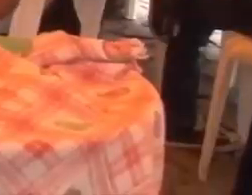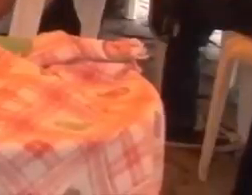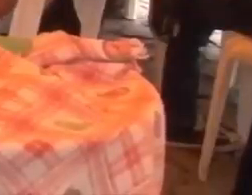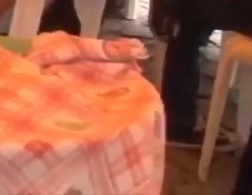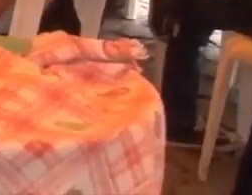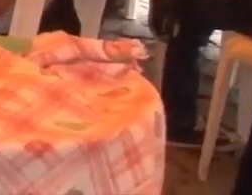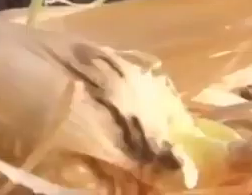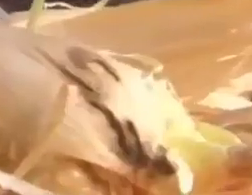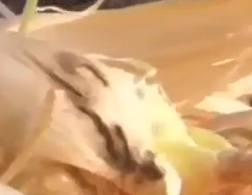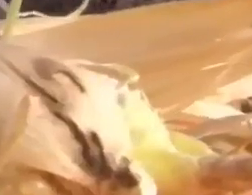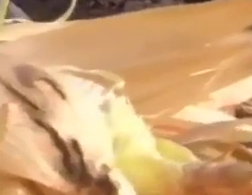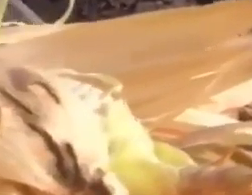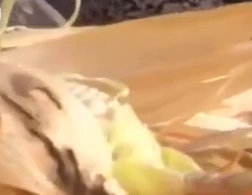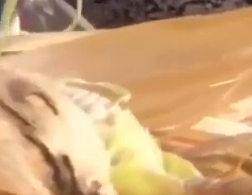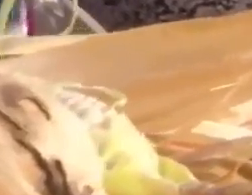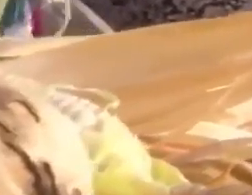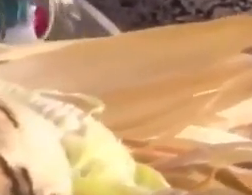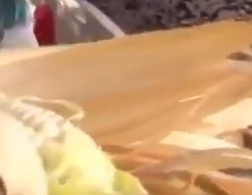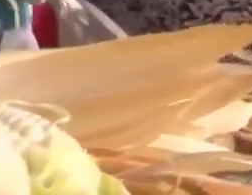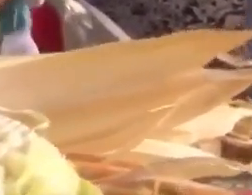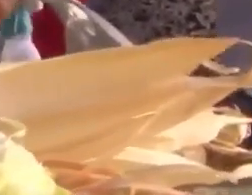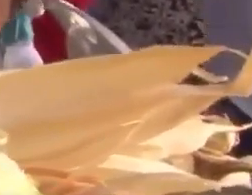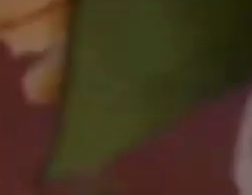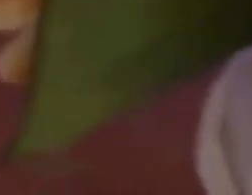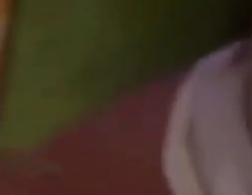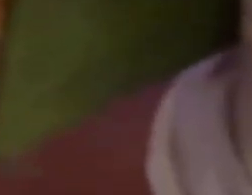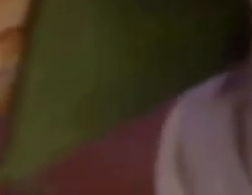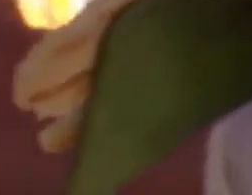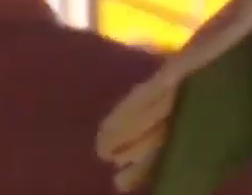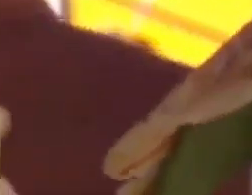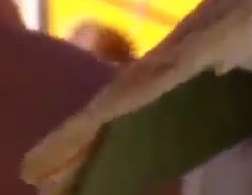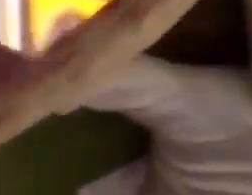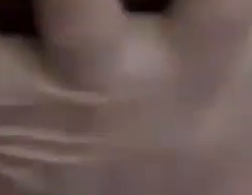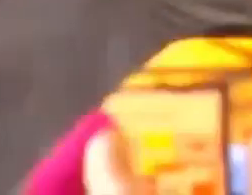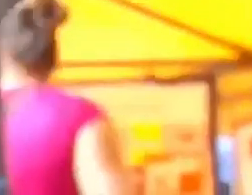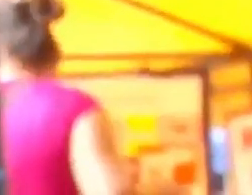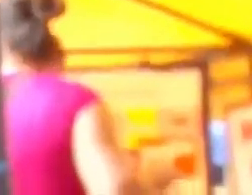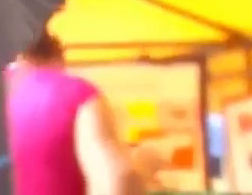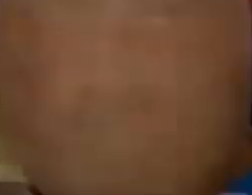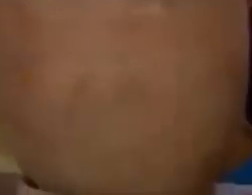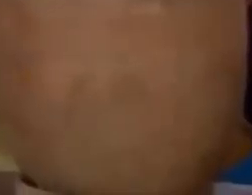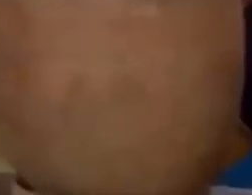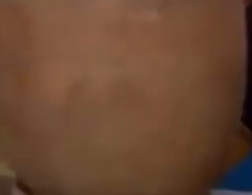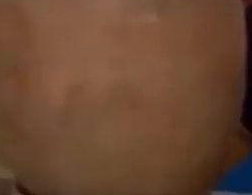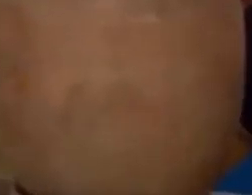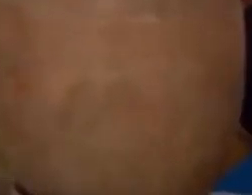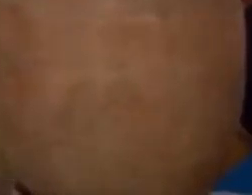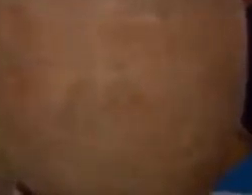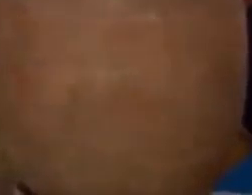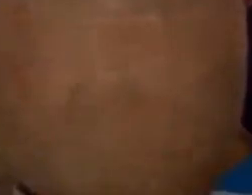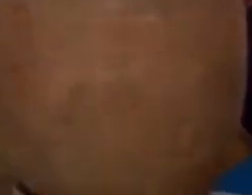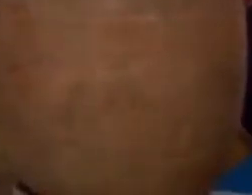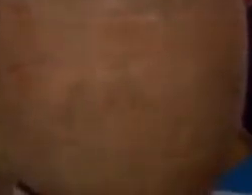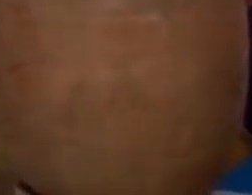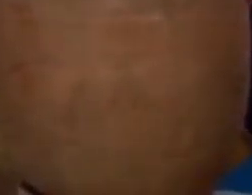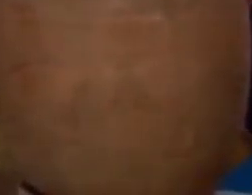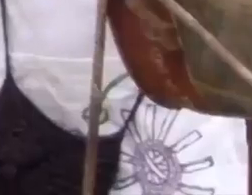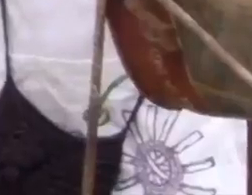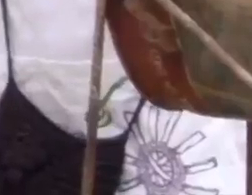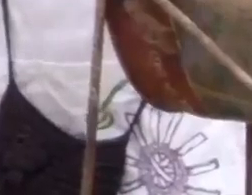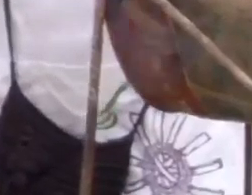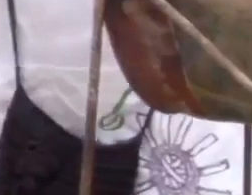Regálame hipnoteca, una hilacha de tu amor, un minuto de tu aliento y un quintal de